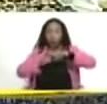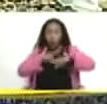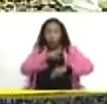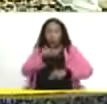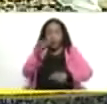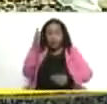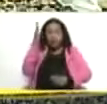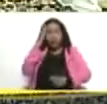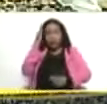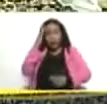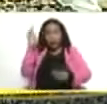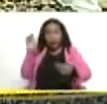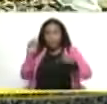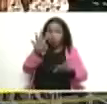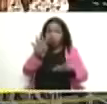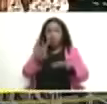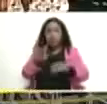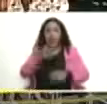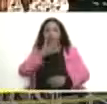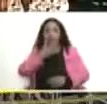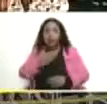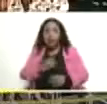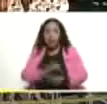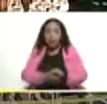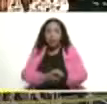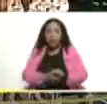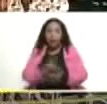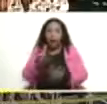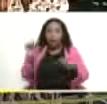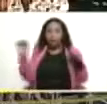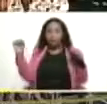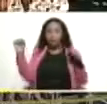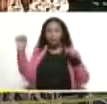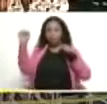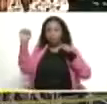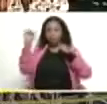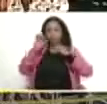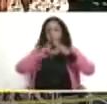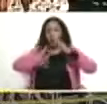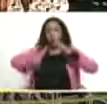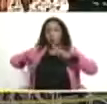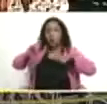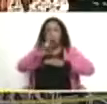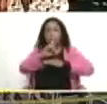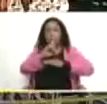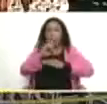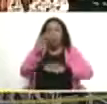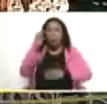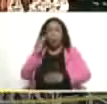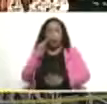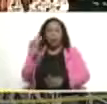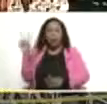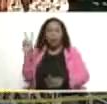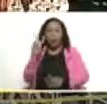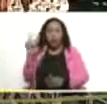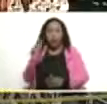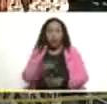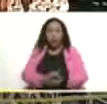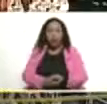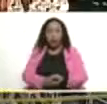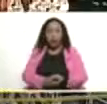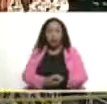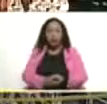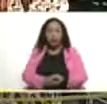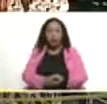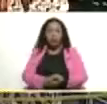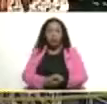uno de los milagros de fin de año. Ahí triunfó la diplomacia bolivariana de paz de Venezuela. Esto es una ruptura de